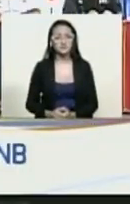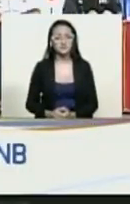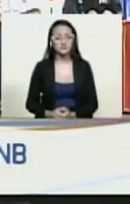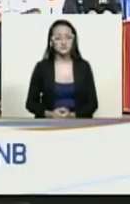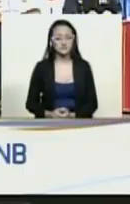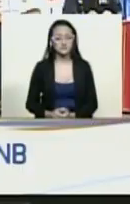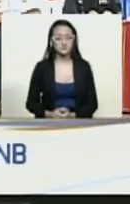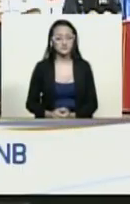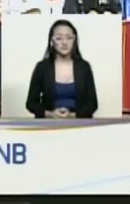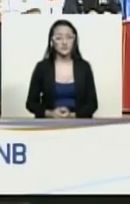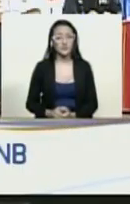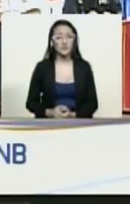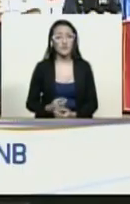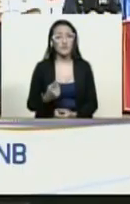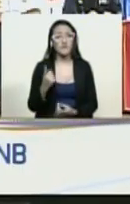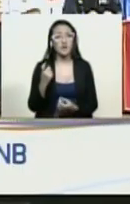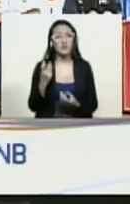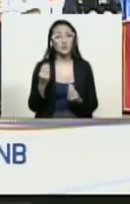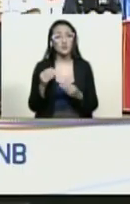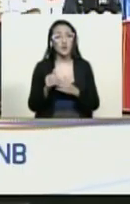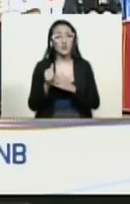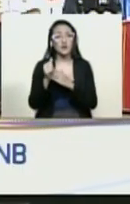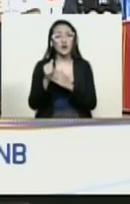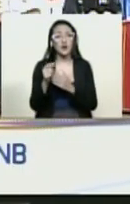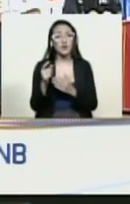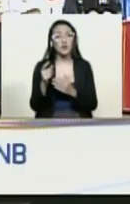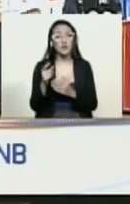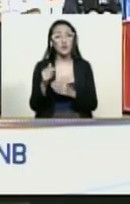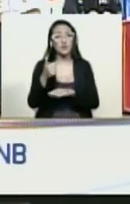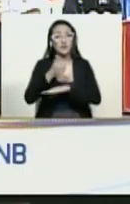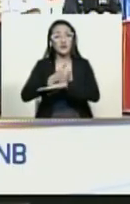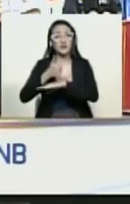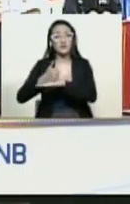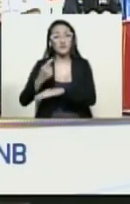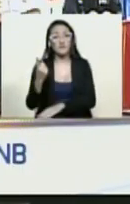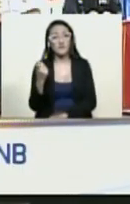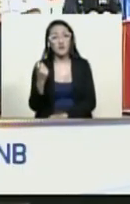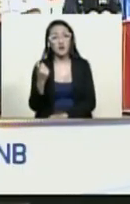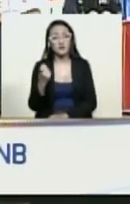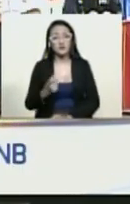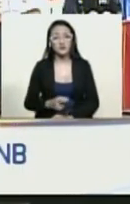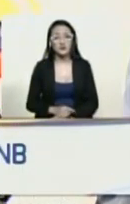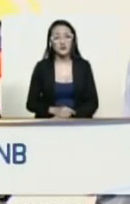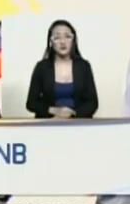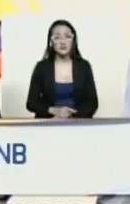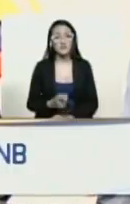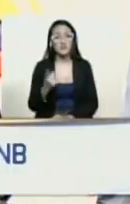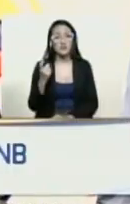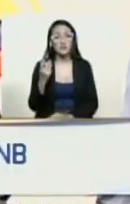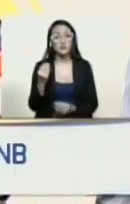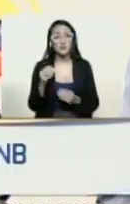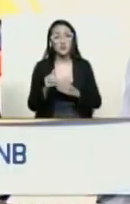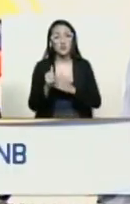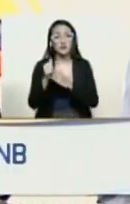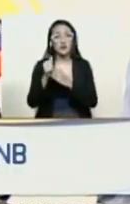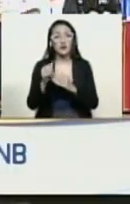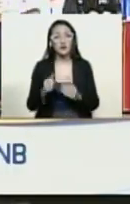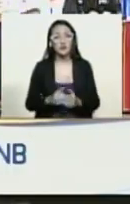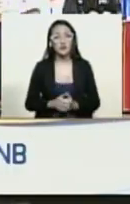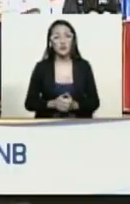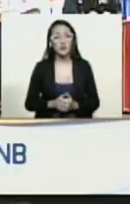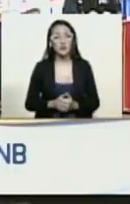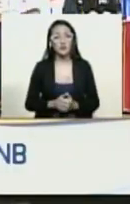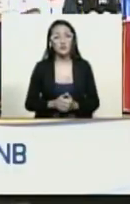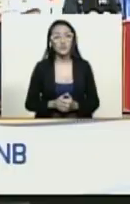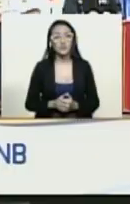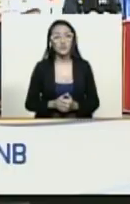donde hace falta mucho liderazgo de la directiva, hace falta mucho liderazgo de